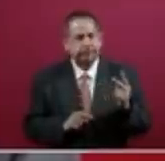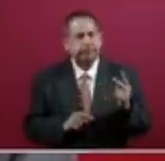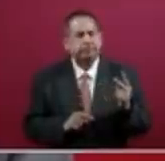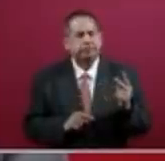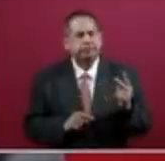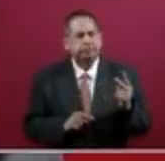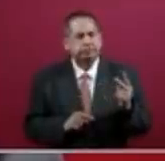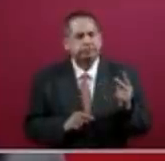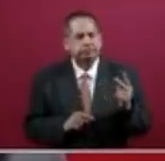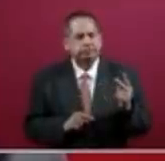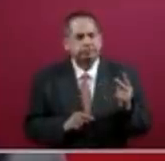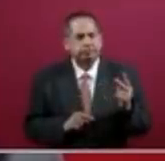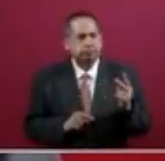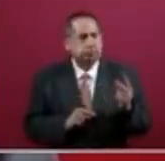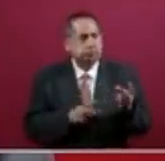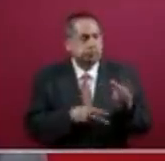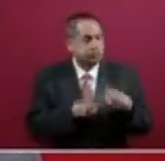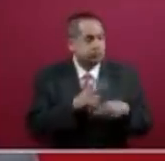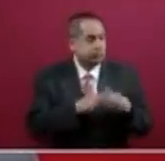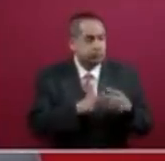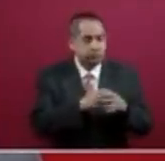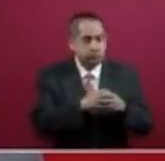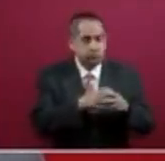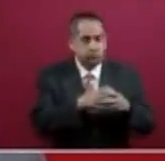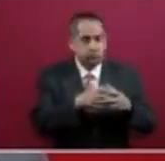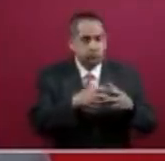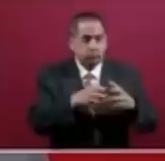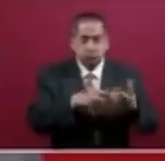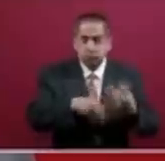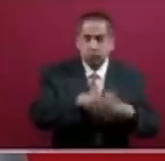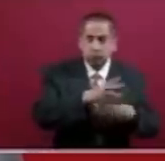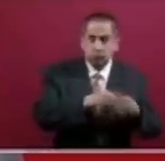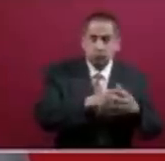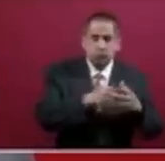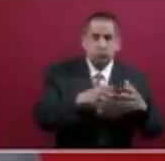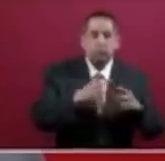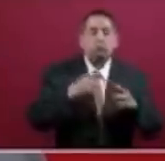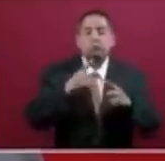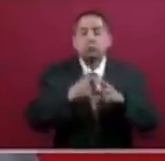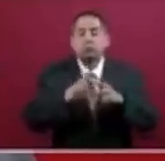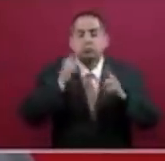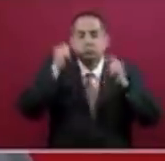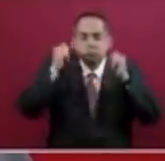tienen este crecimiento económico y esta generación de empleo por el turismo.